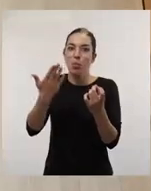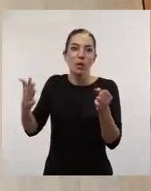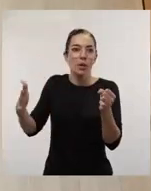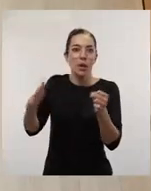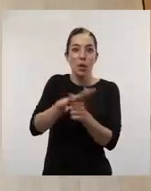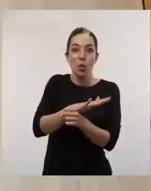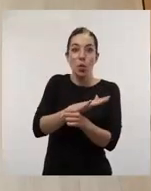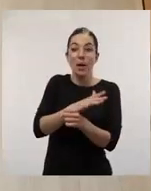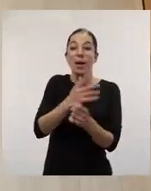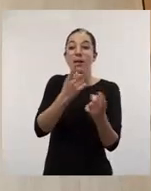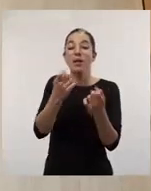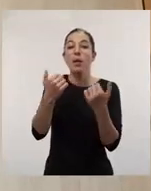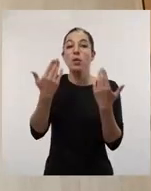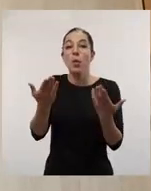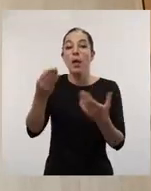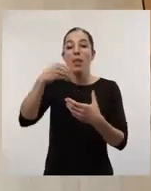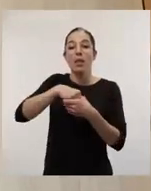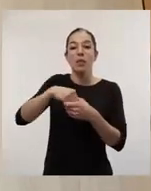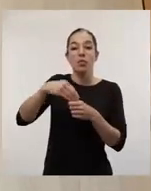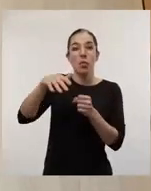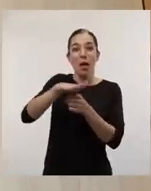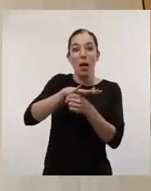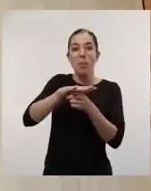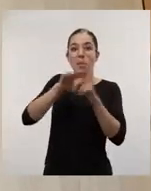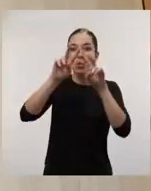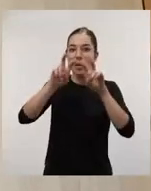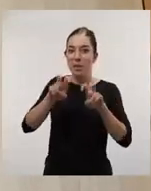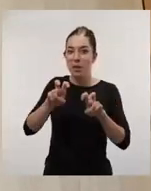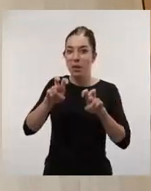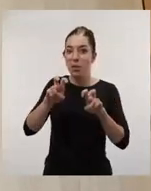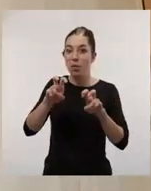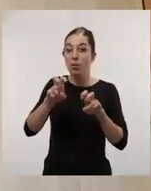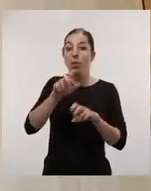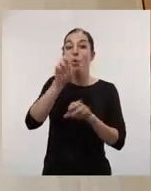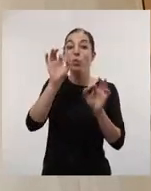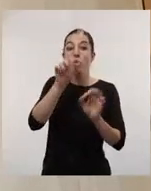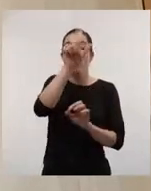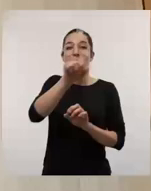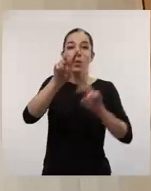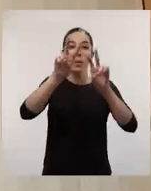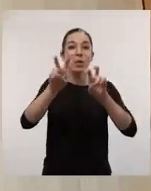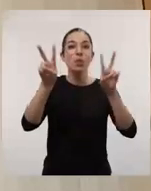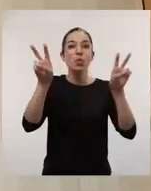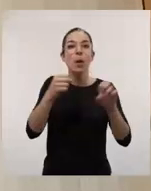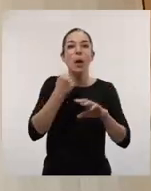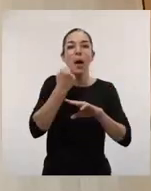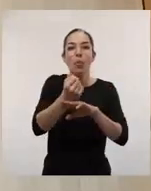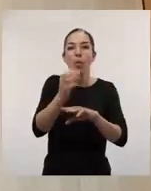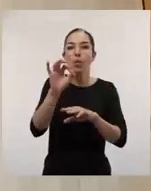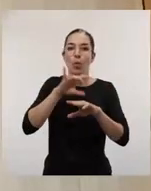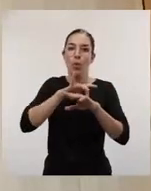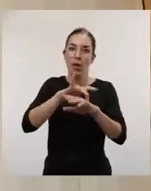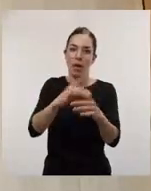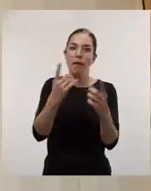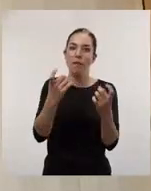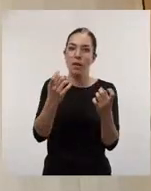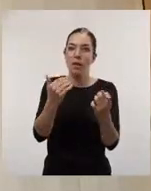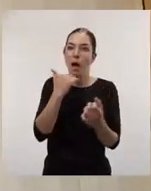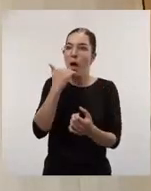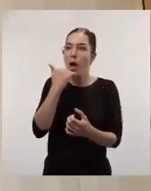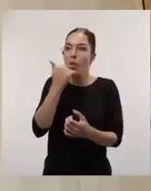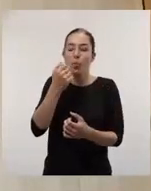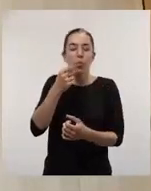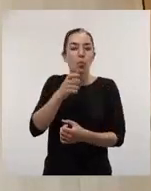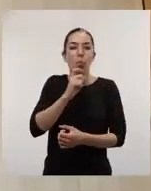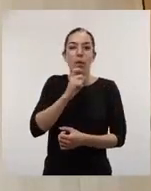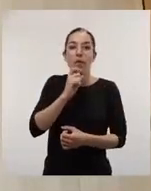importante que hay en el ámbito de la investigación que es el apoyo y la guía a los nuevos investigadores creo que es una